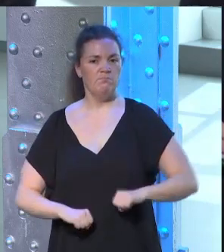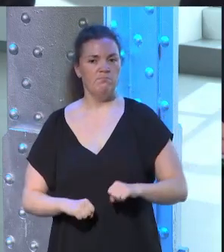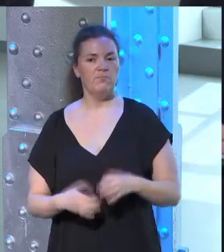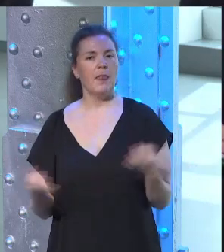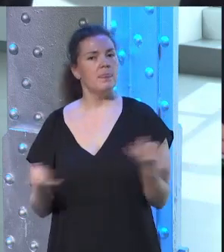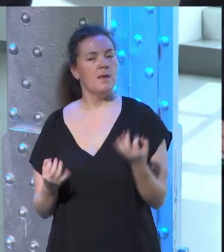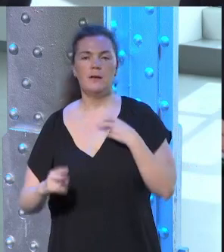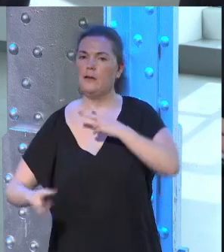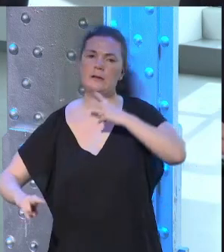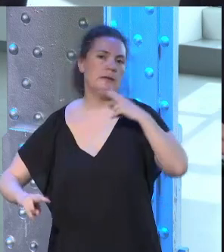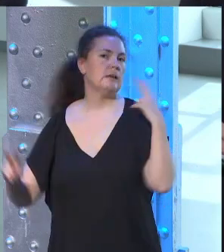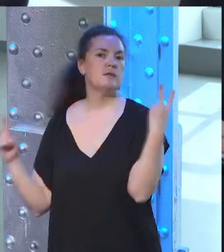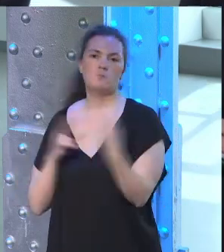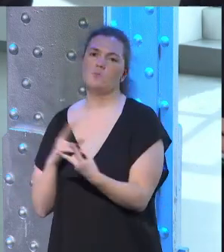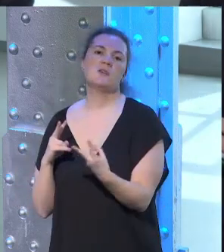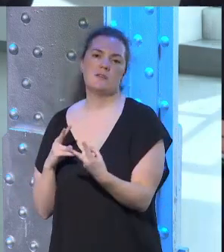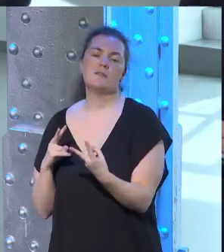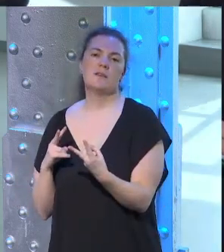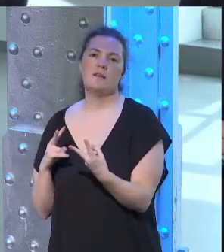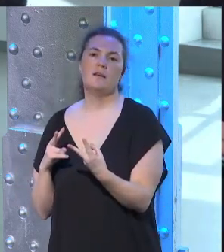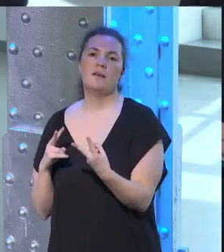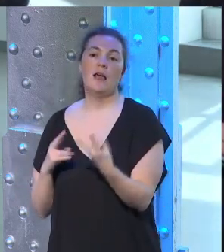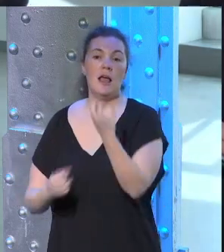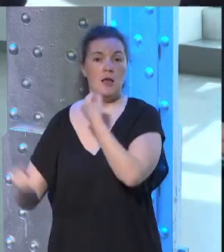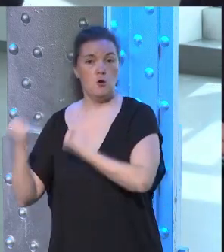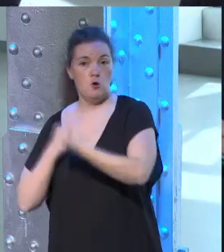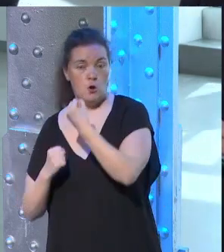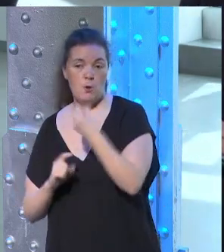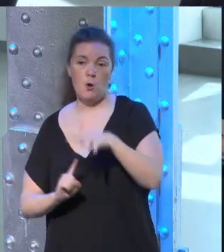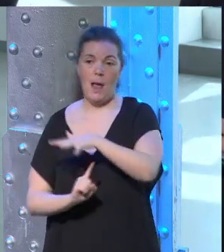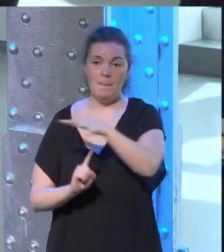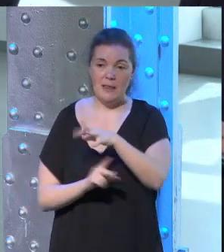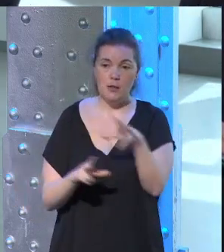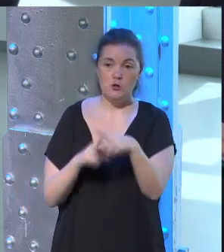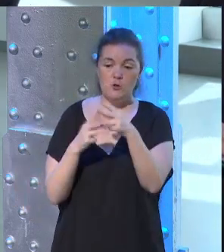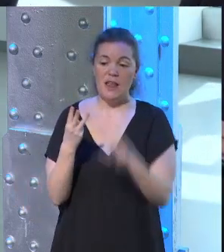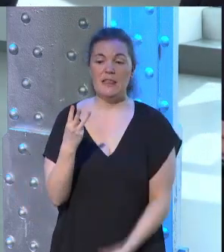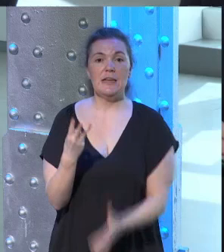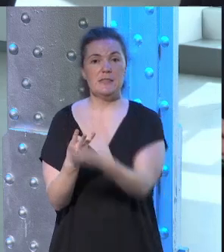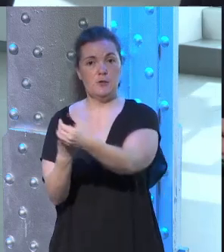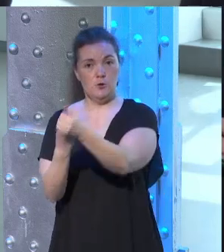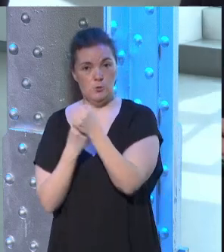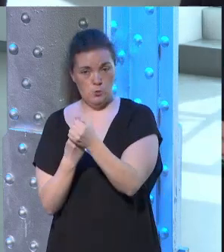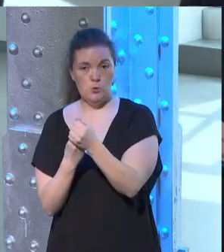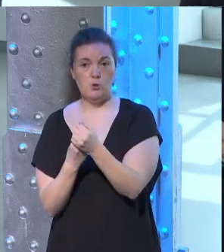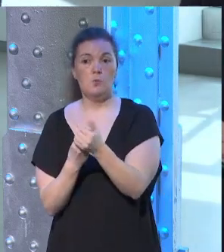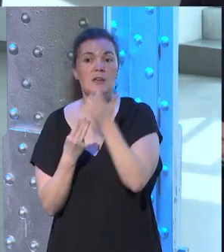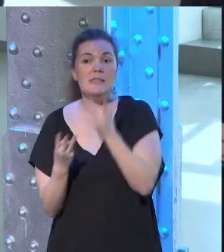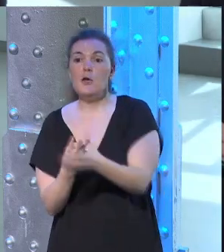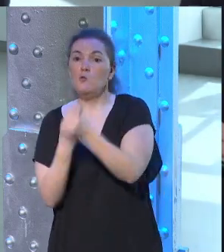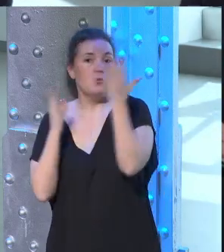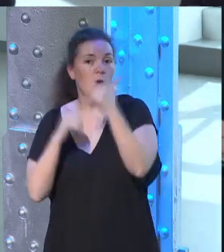una respuesta que integre, ¿no?, lo económico, lo ambiental y lo social, porque si no, no será una buena respuesta,